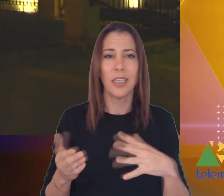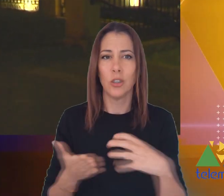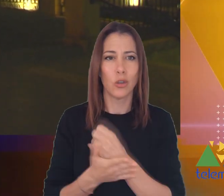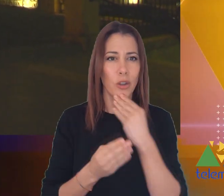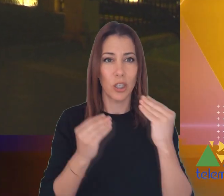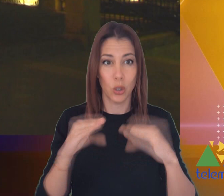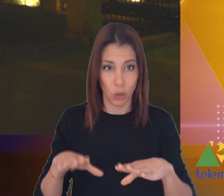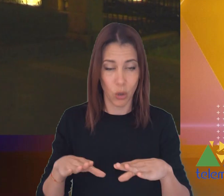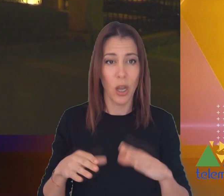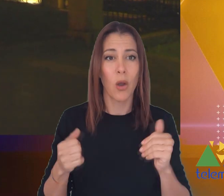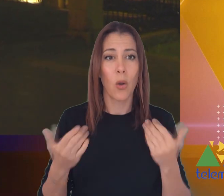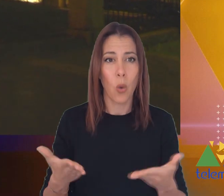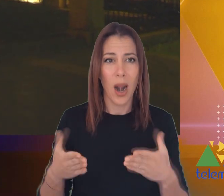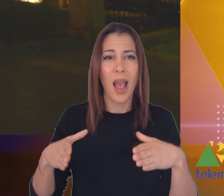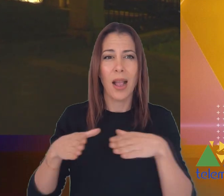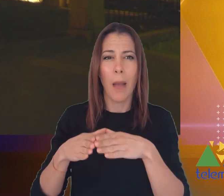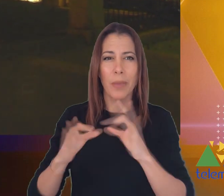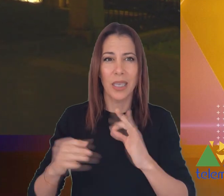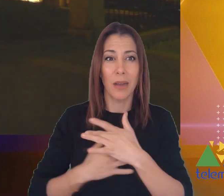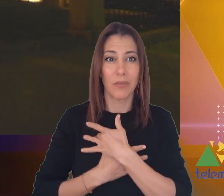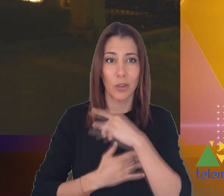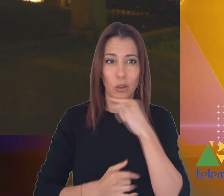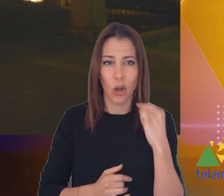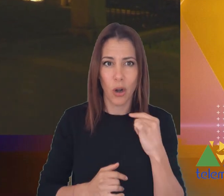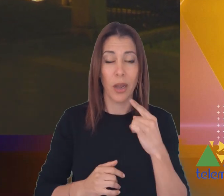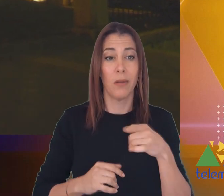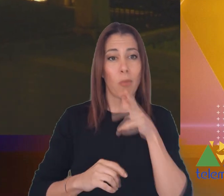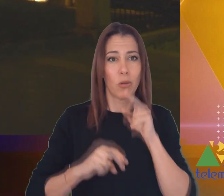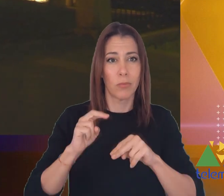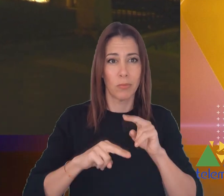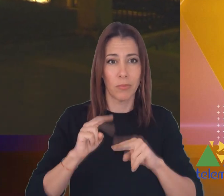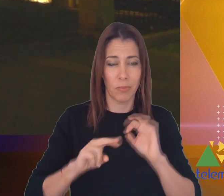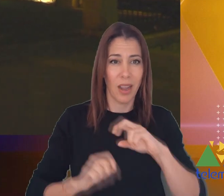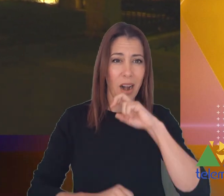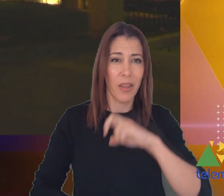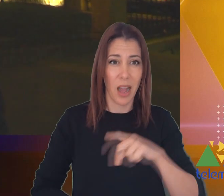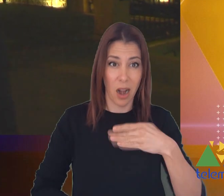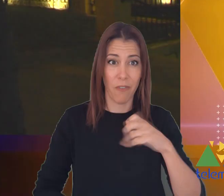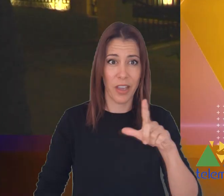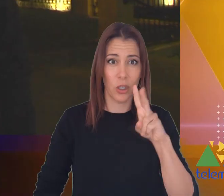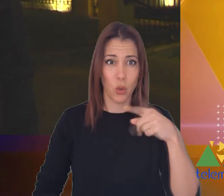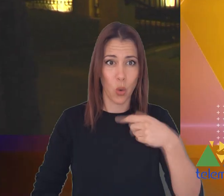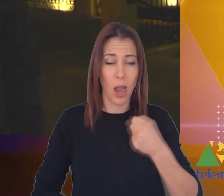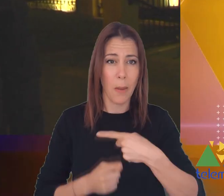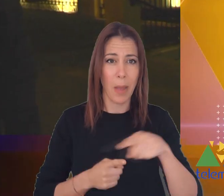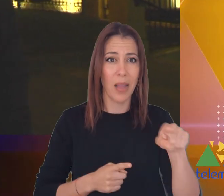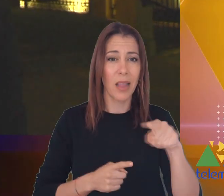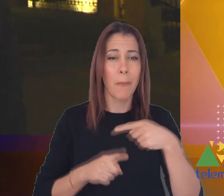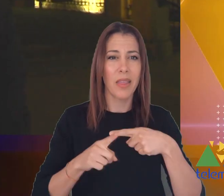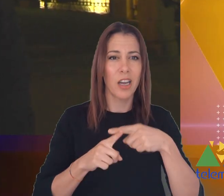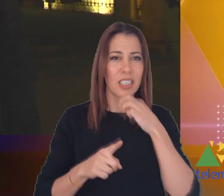su historia eclesiástica, que fue la Capilla de los Dolores, mandada a construir por el cardenal Belluga a mediados del siglo